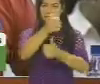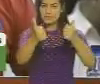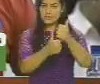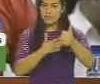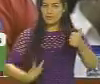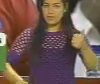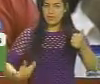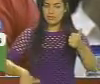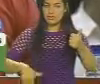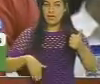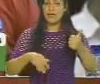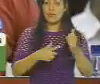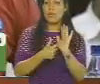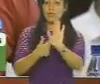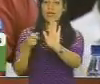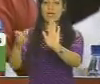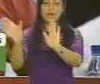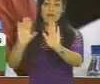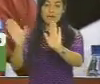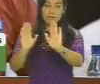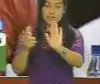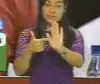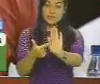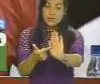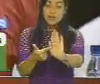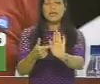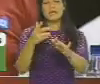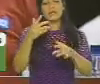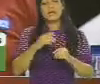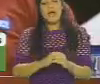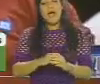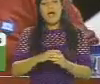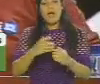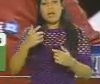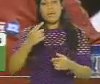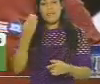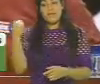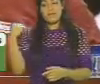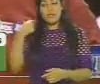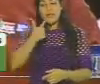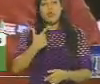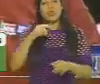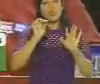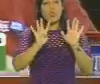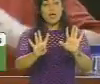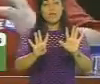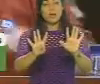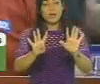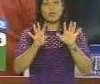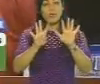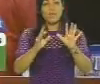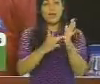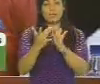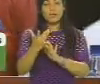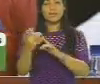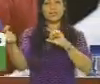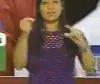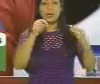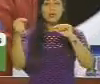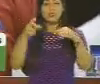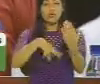vicepresidenta en Caracas, para que está previsto hasta ahora, para el día 9, la discusión nacional